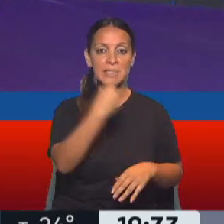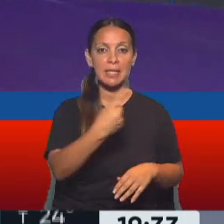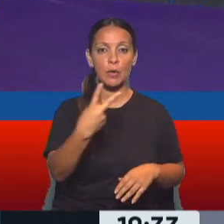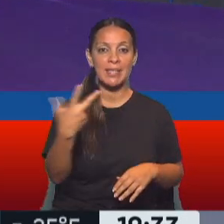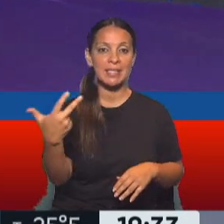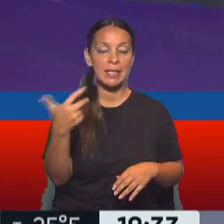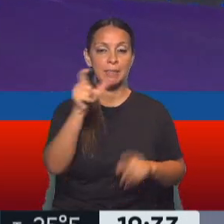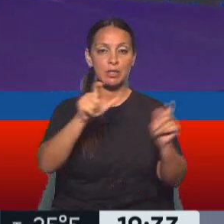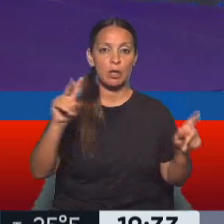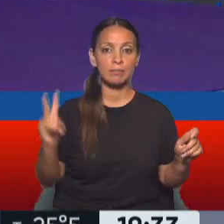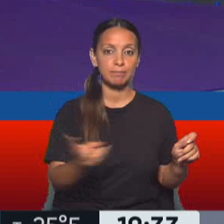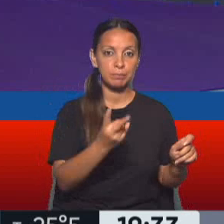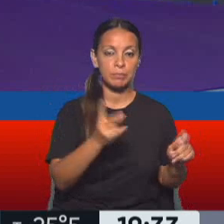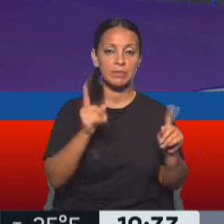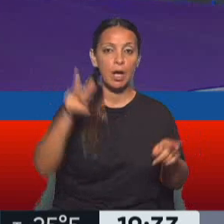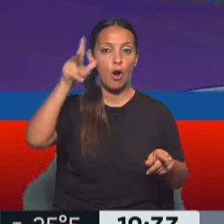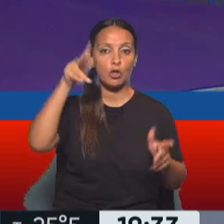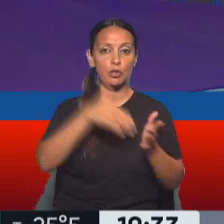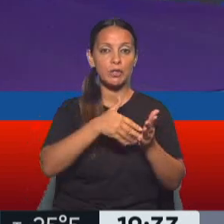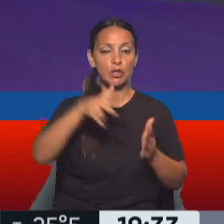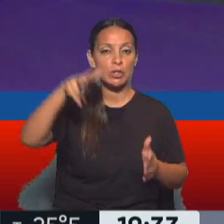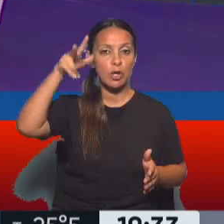126.126 muertes y